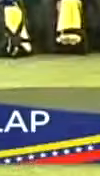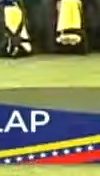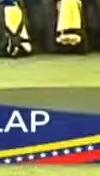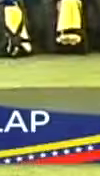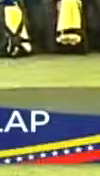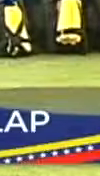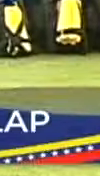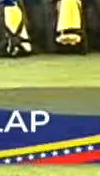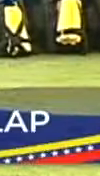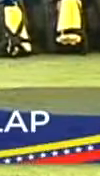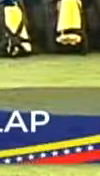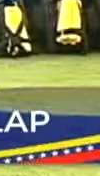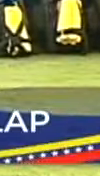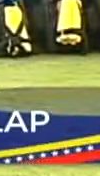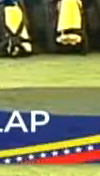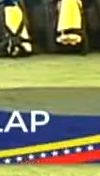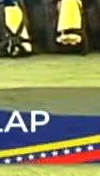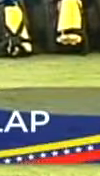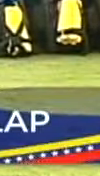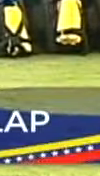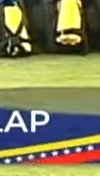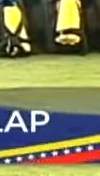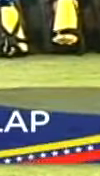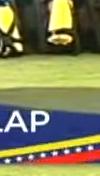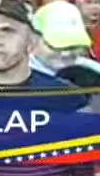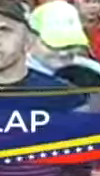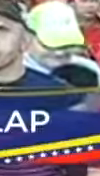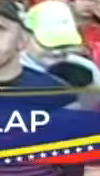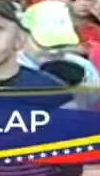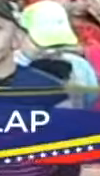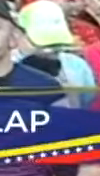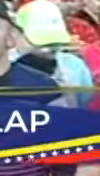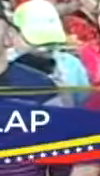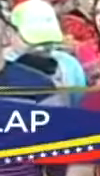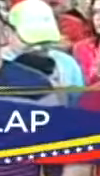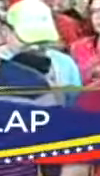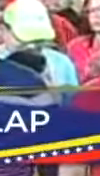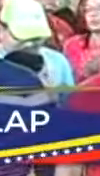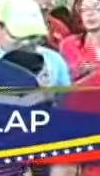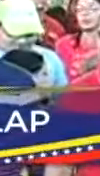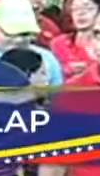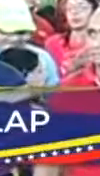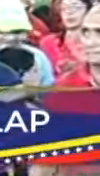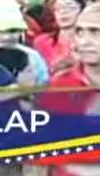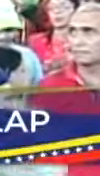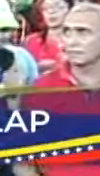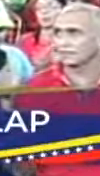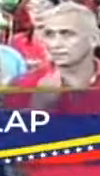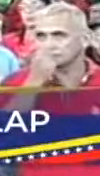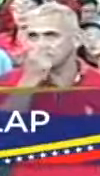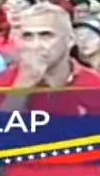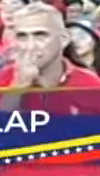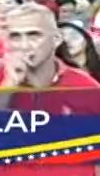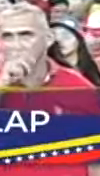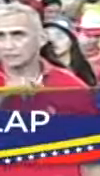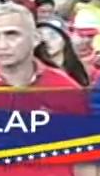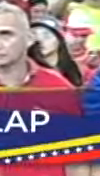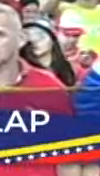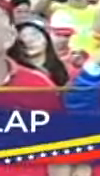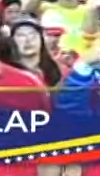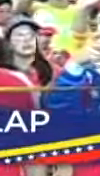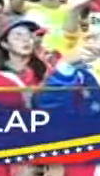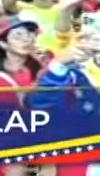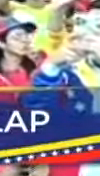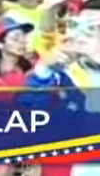2023. Existen más de 45.500 CLAP y la meta es que la mitad debe producir para continuar fortaleciendo el